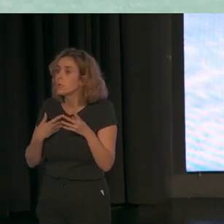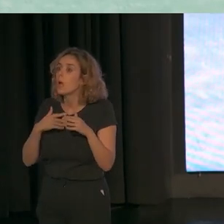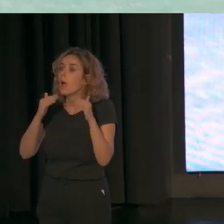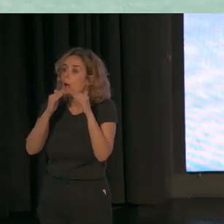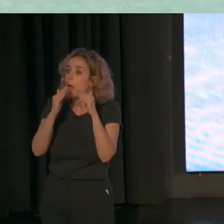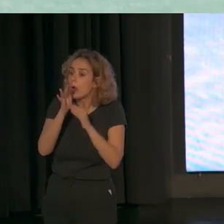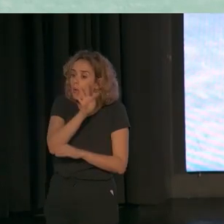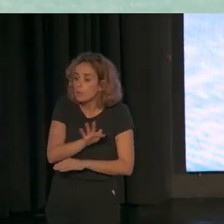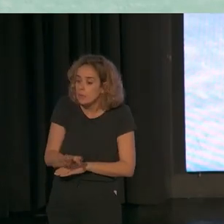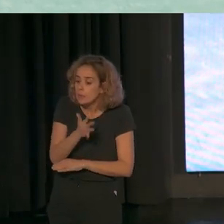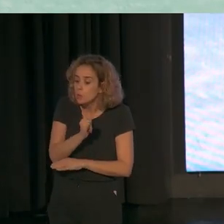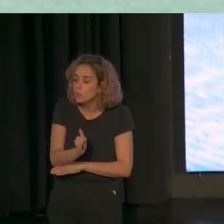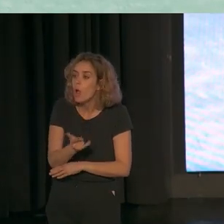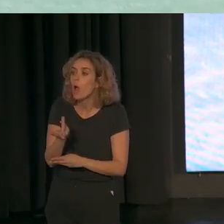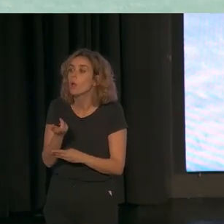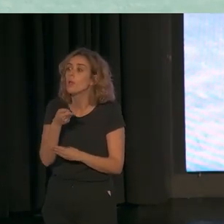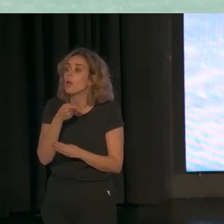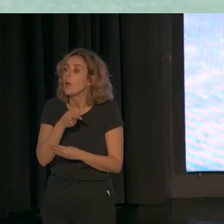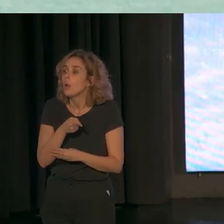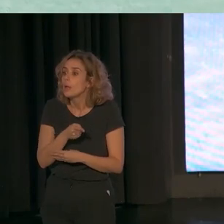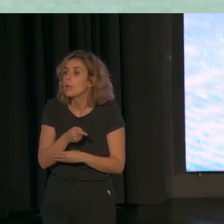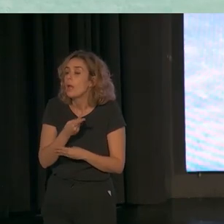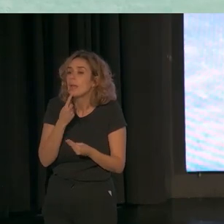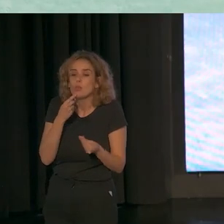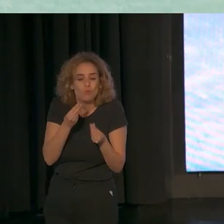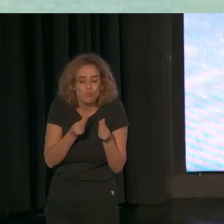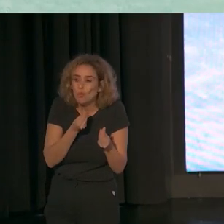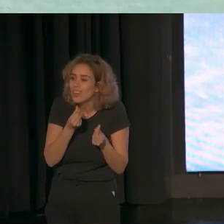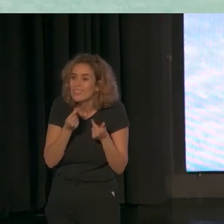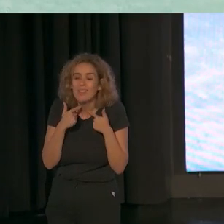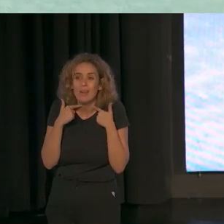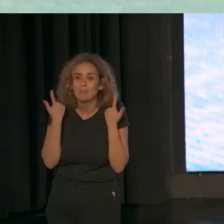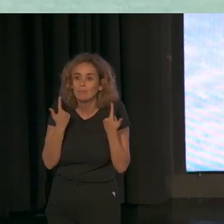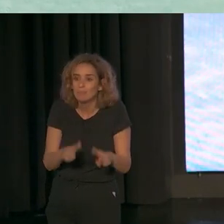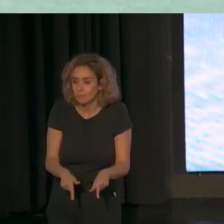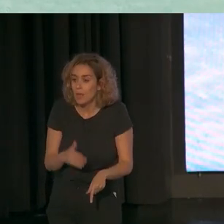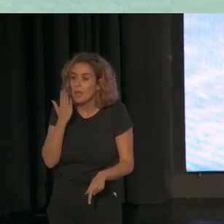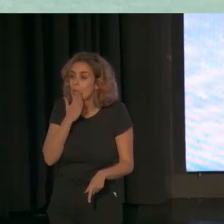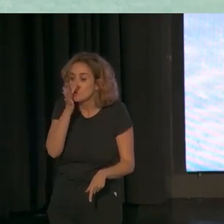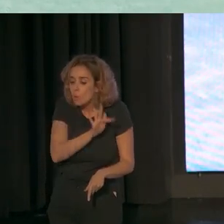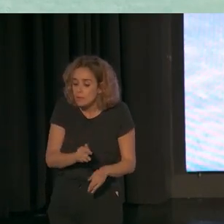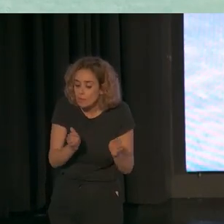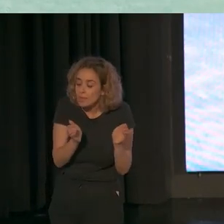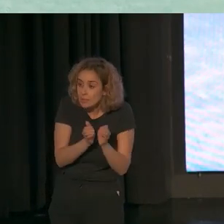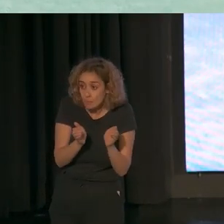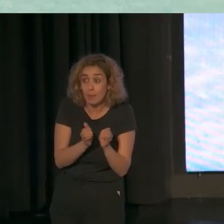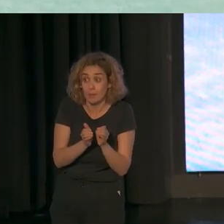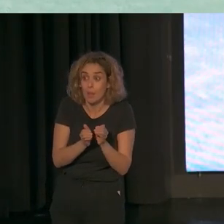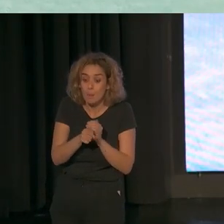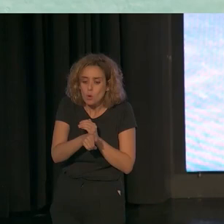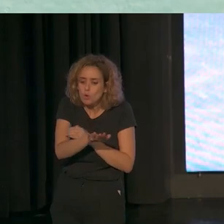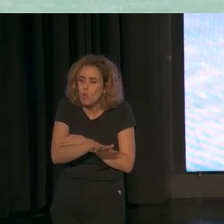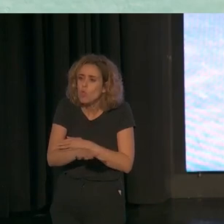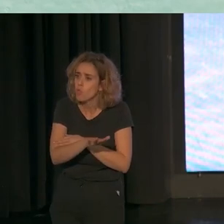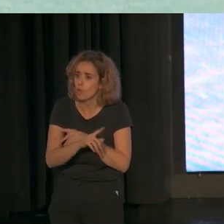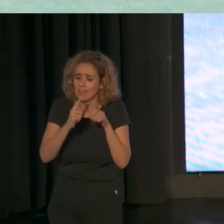casas de niños que han perdido su esencia porque se han convertido en escuelas infantiles chiquititas pero eran sitios donde se